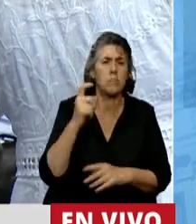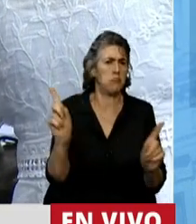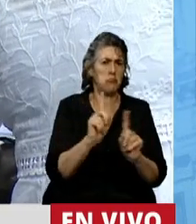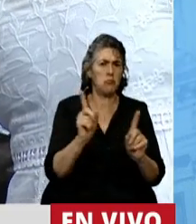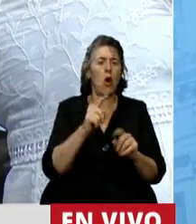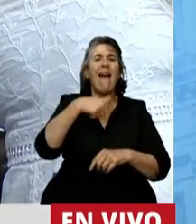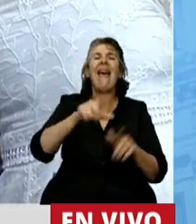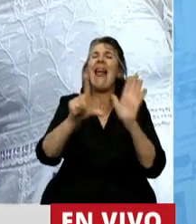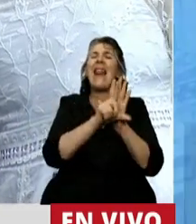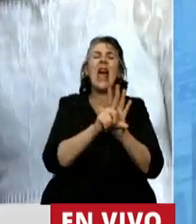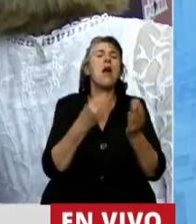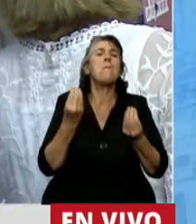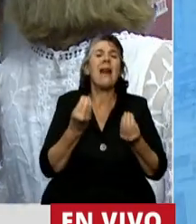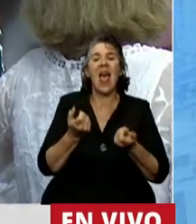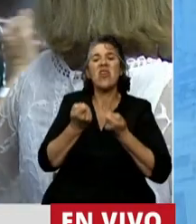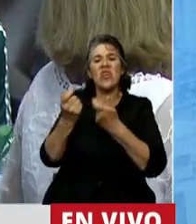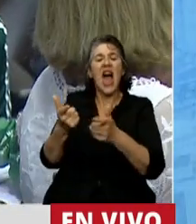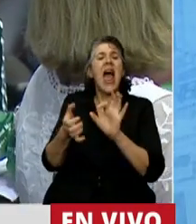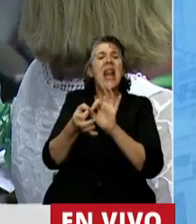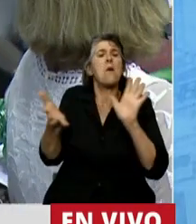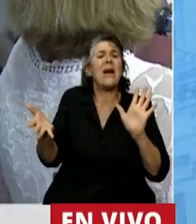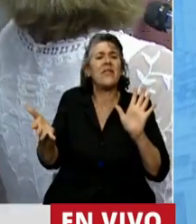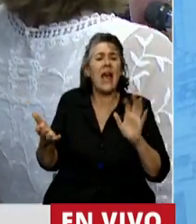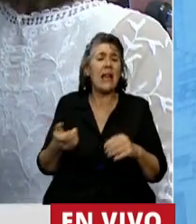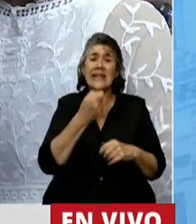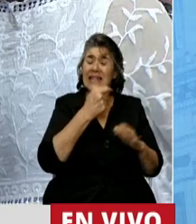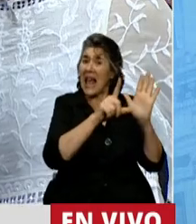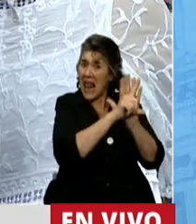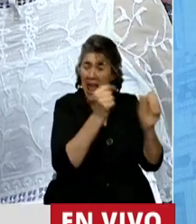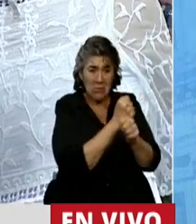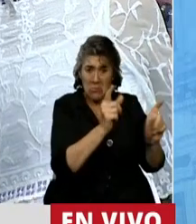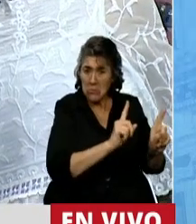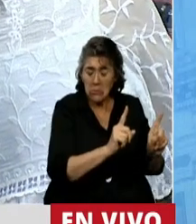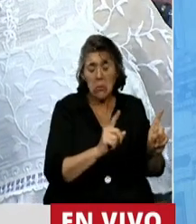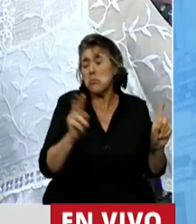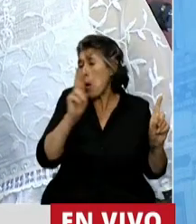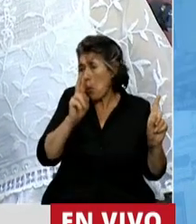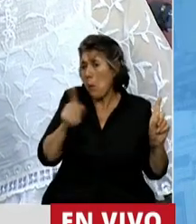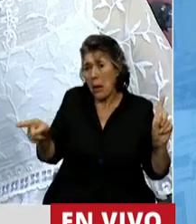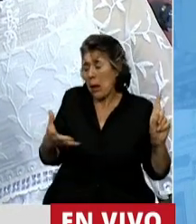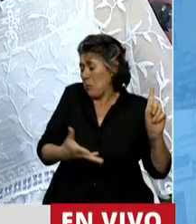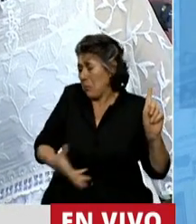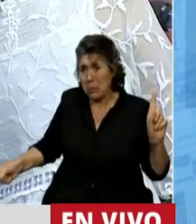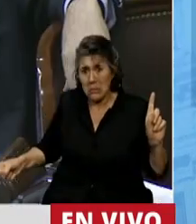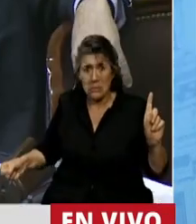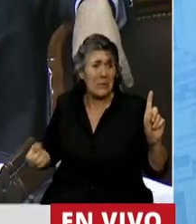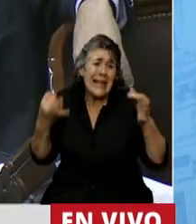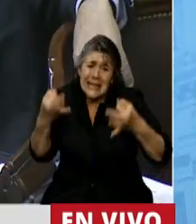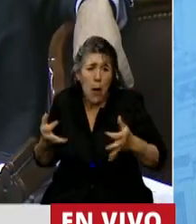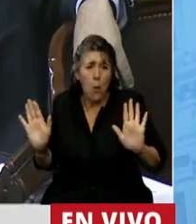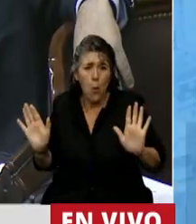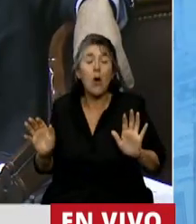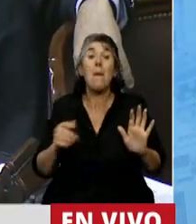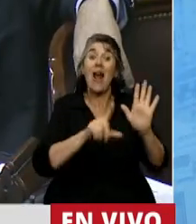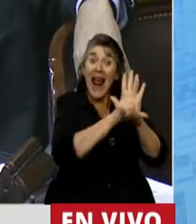Las mujeres que se harán un aborto lo harán de cualquier manera y de todas las maneras, pero con esta ley será seguro,